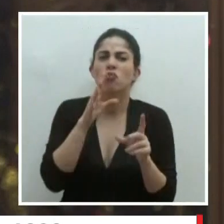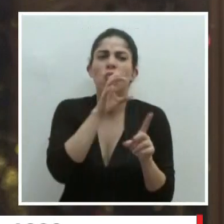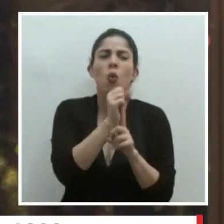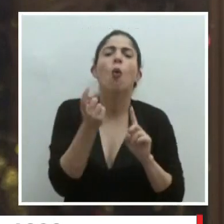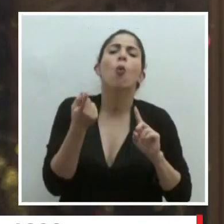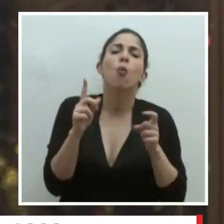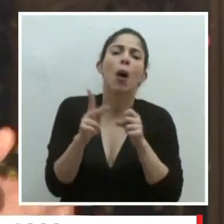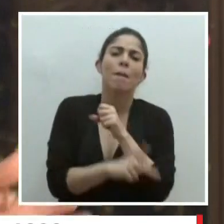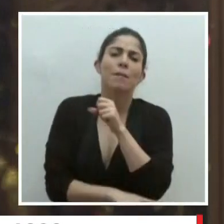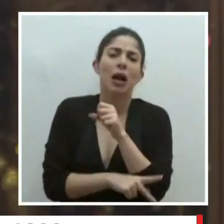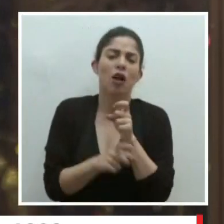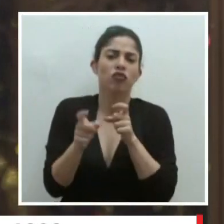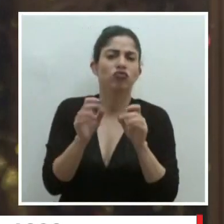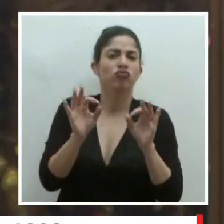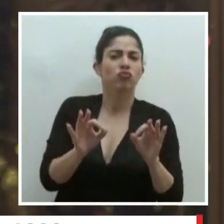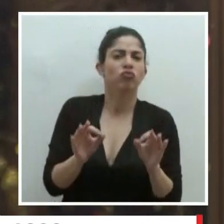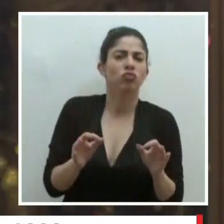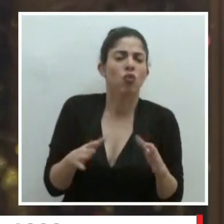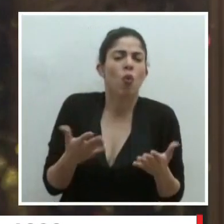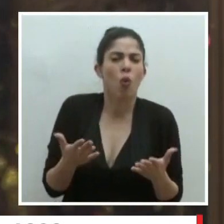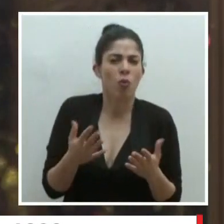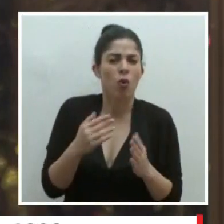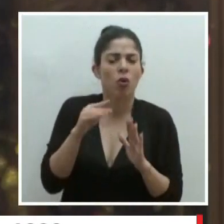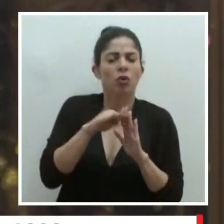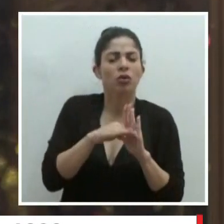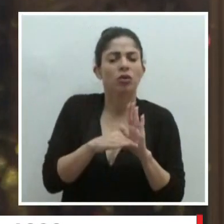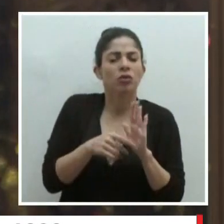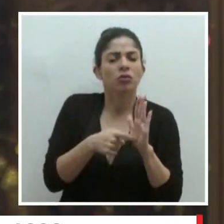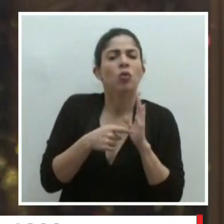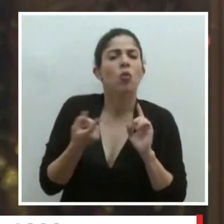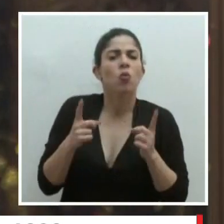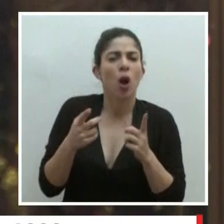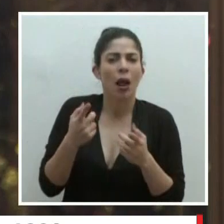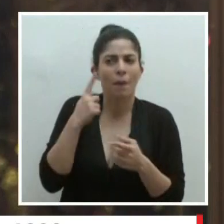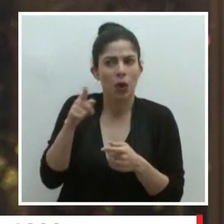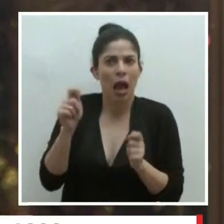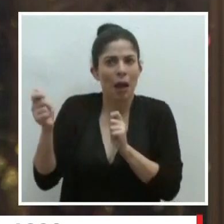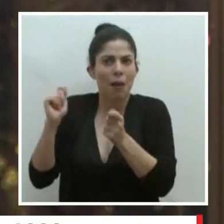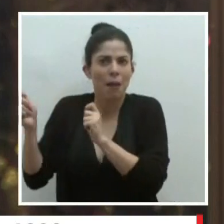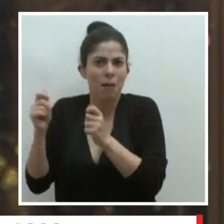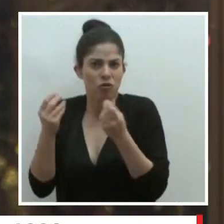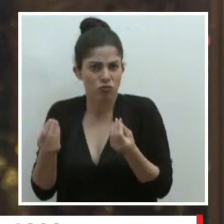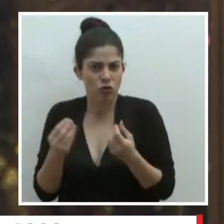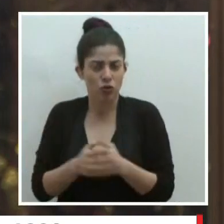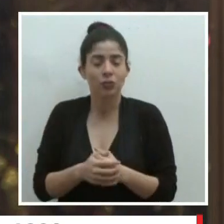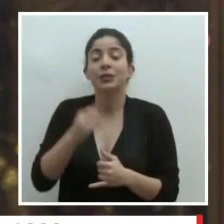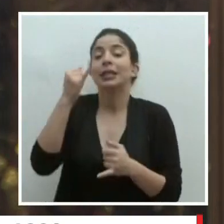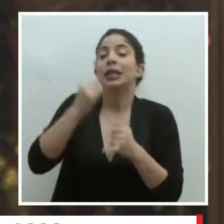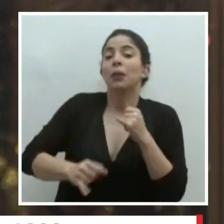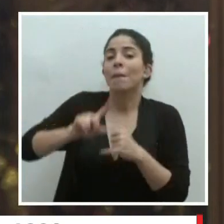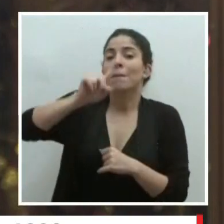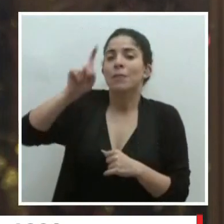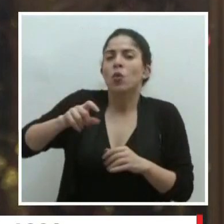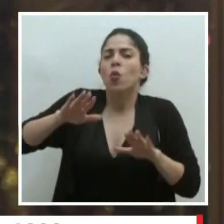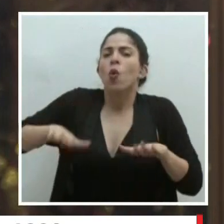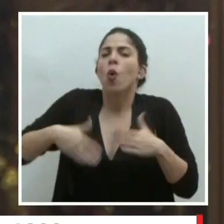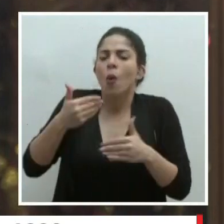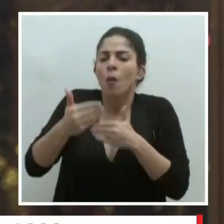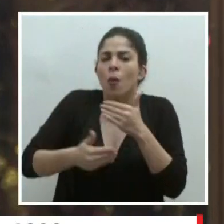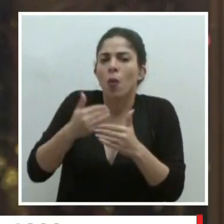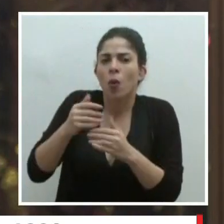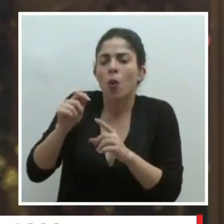controlado cuando llegue ya el momento? ¿Qué parámetros se van a utilizar en algo tan cambiante? Y la última consulta, ¿cómo avanza la